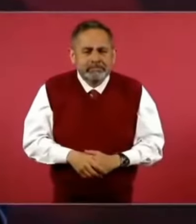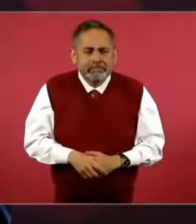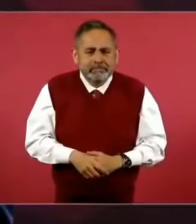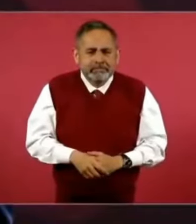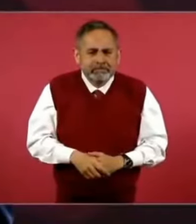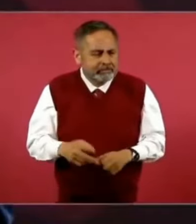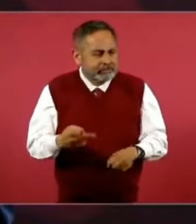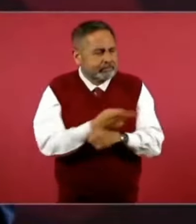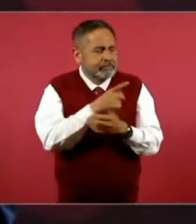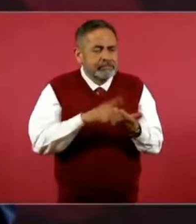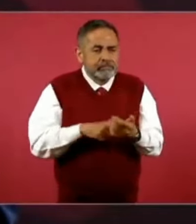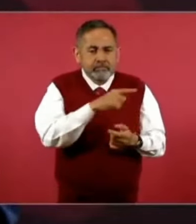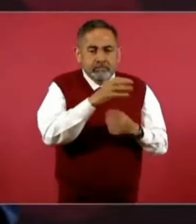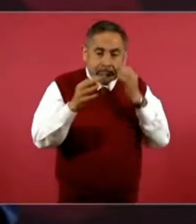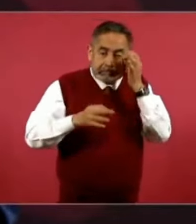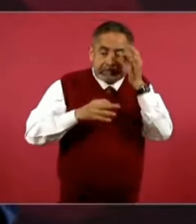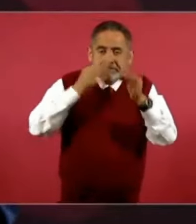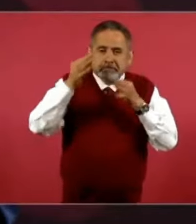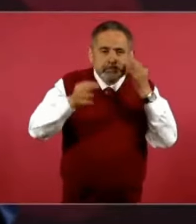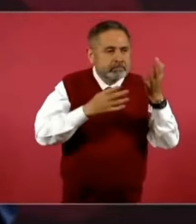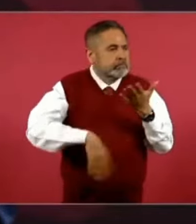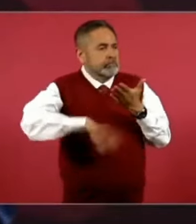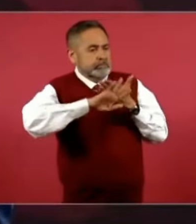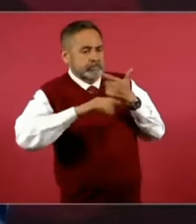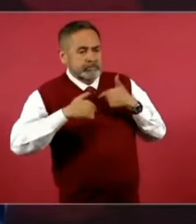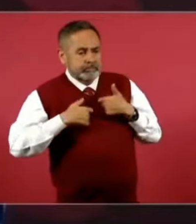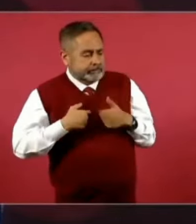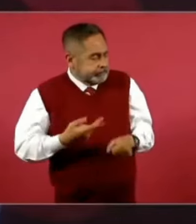¿Qué pasó con la campaña de en mi contra?